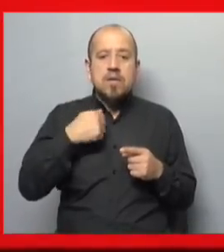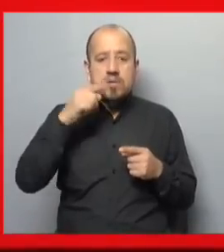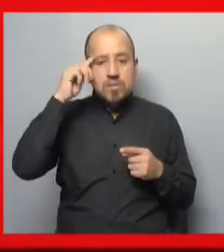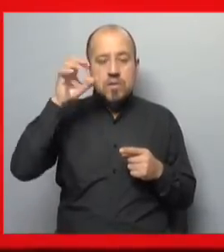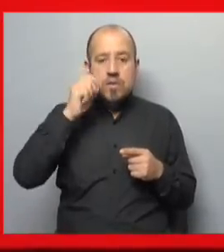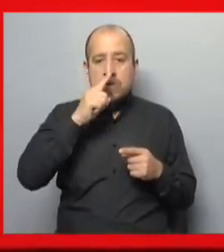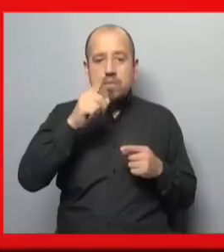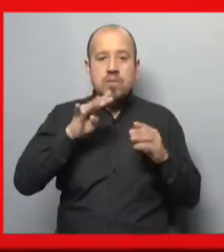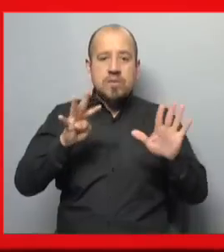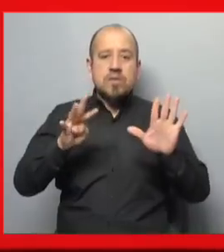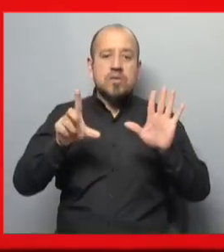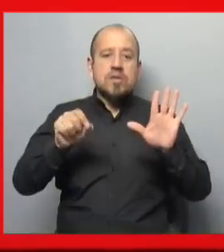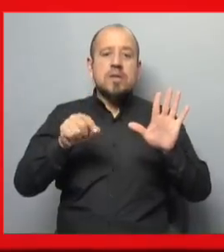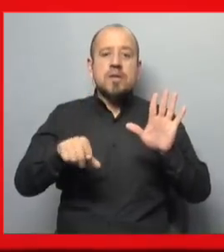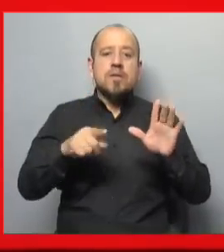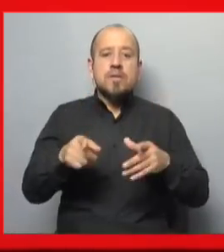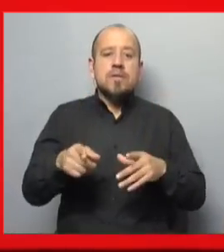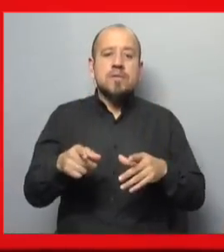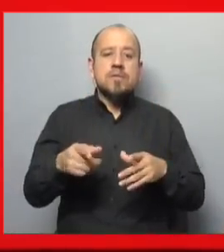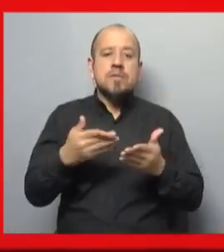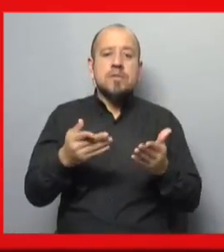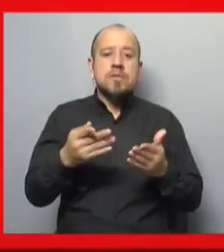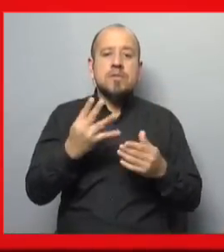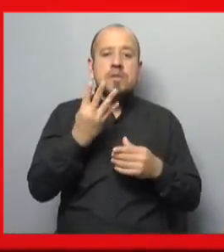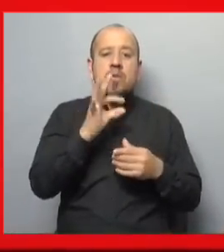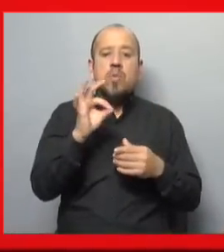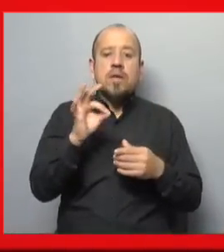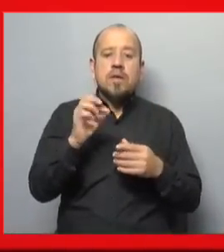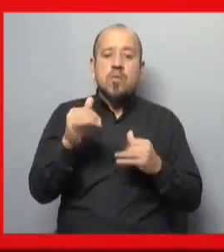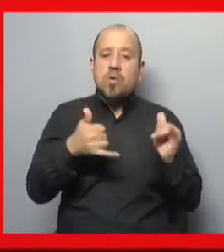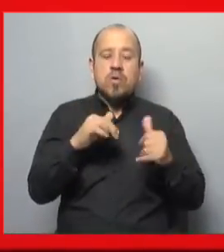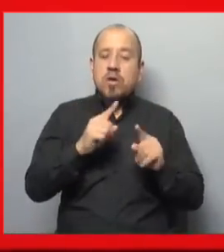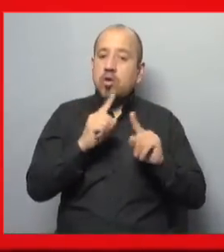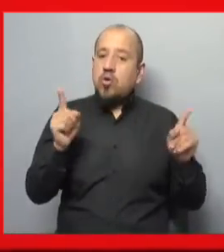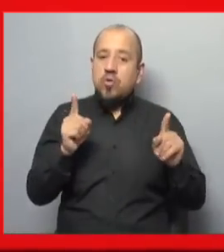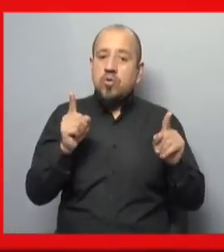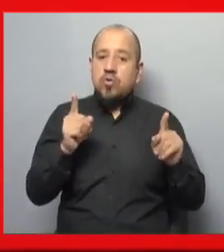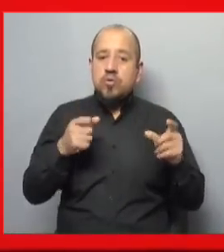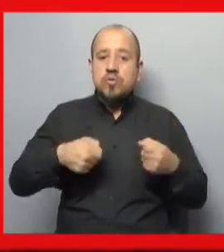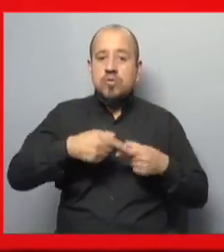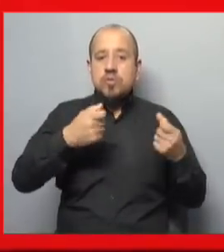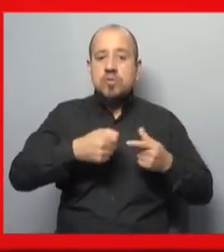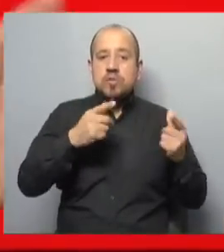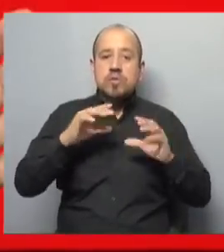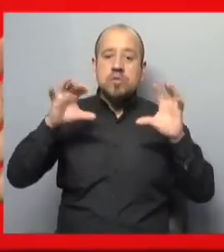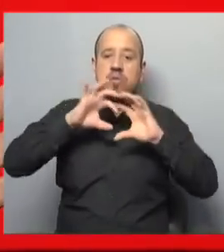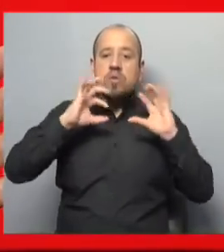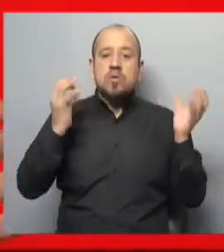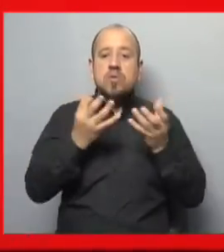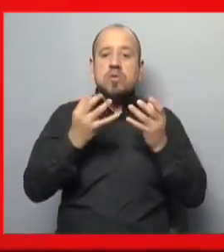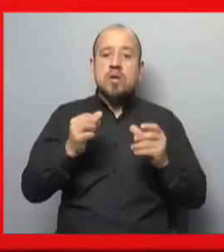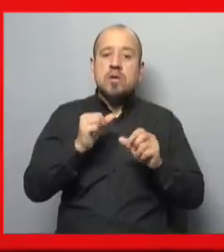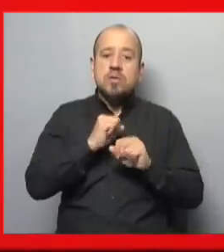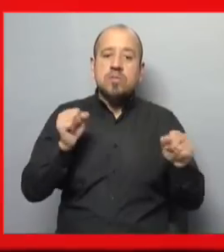la década del 70 cuando se hablaba de los 40 intransferibles había 40 cuerda en el lugar uno se acercaba mundial no puede ser transferido